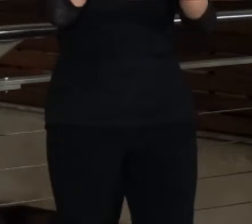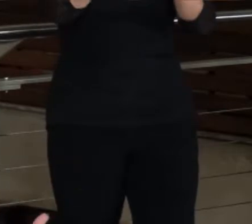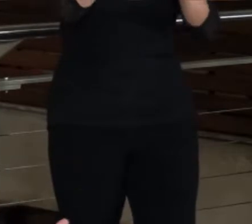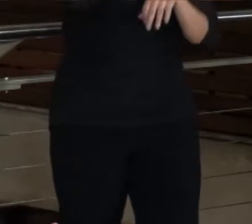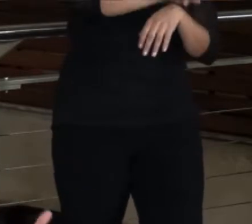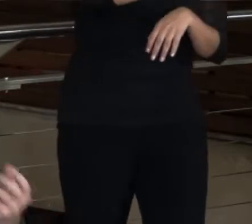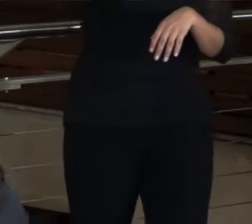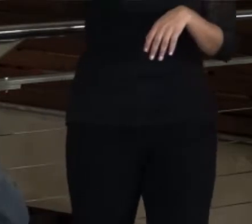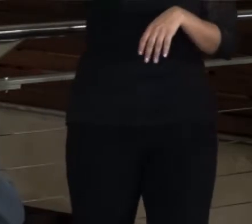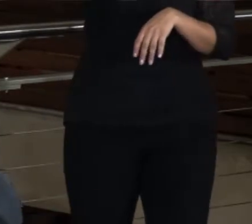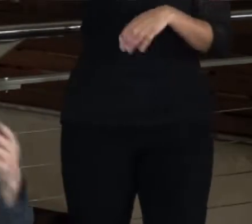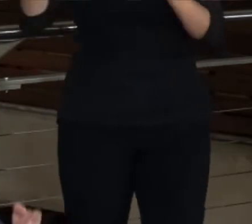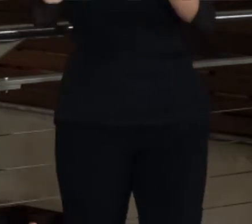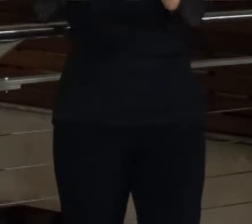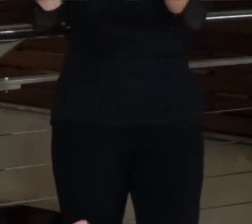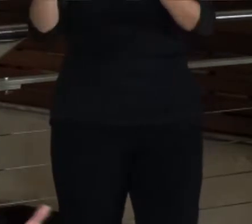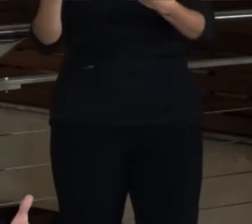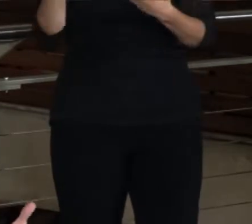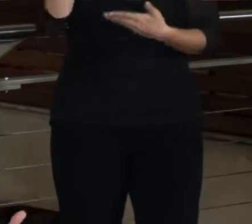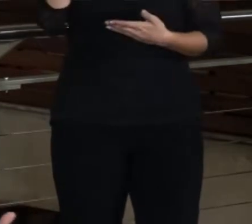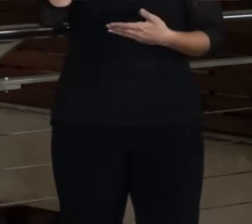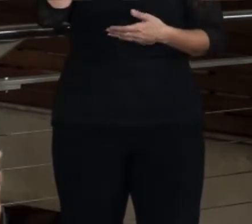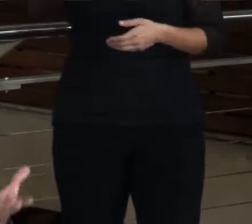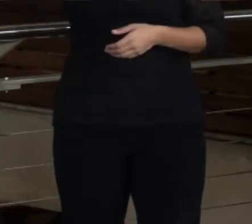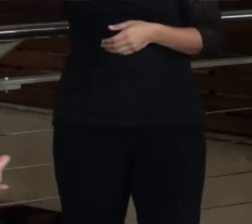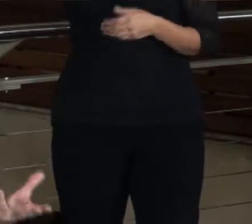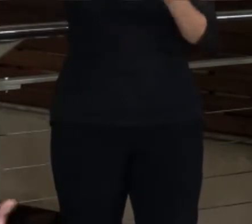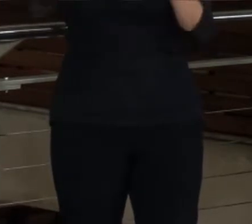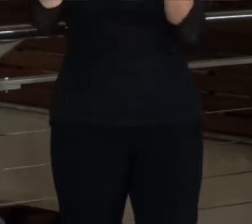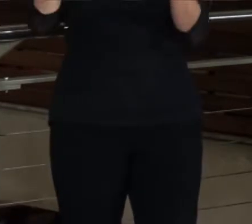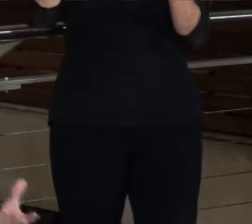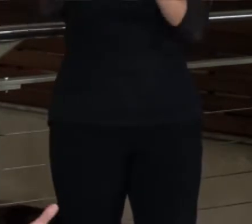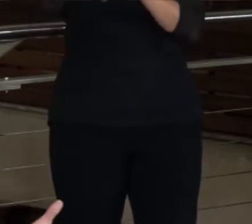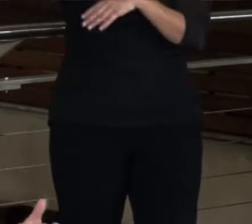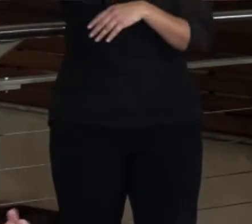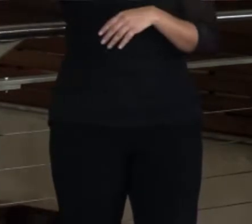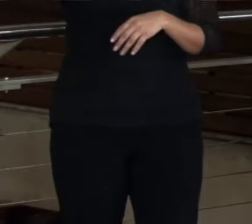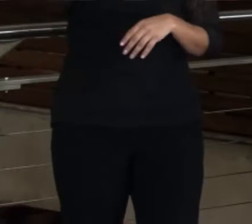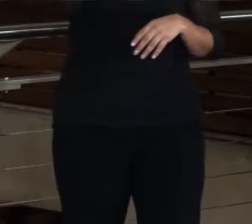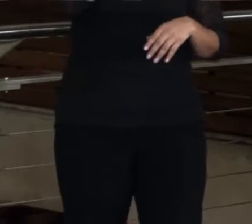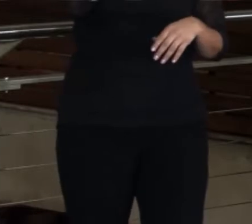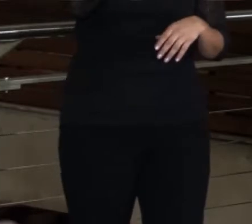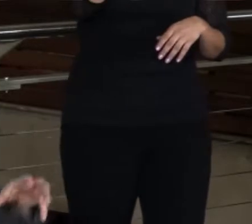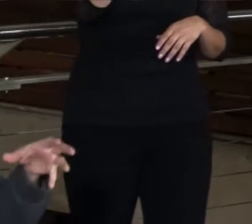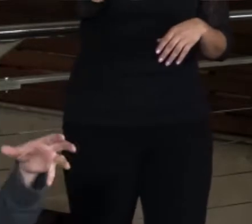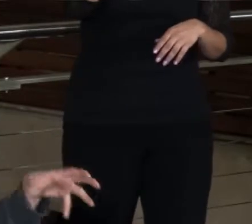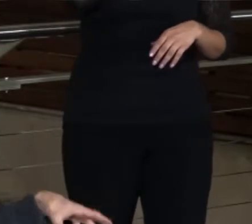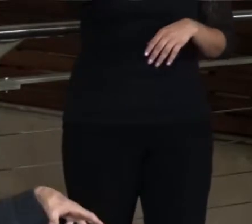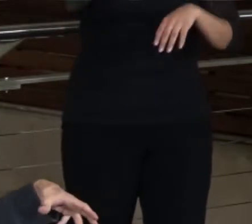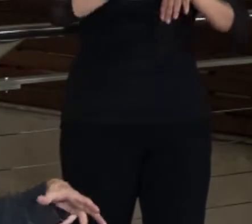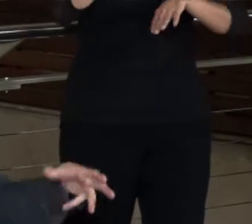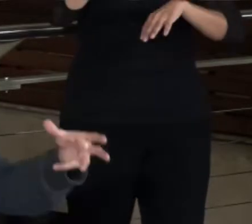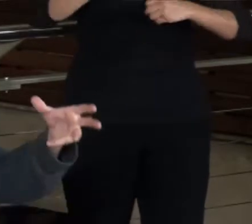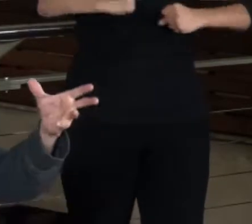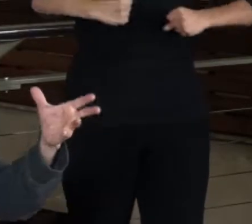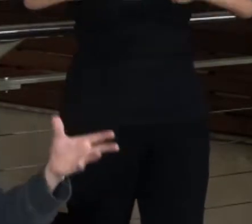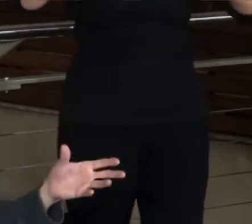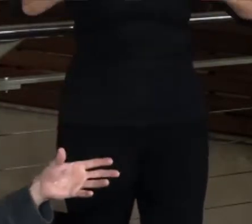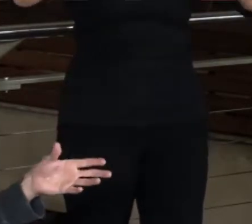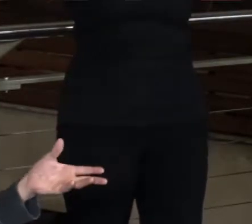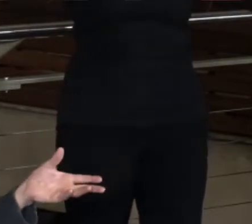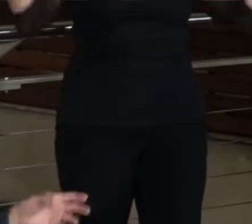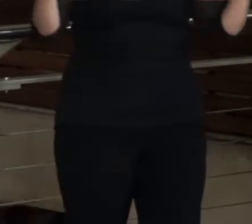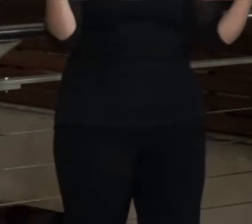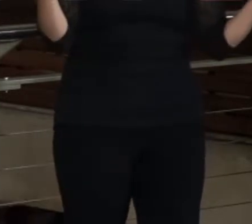estudiar un águila que es el águila harpía que es el águila más poderosa que existe en la tierra y está aquí en todas las